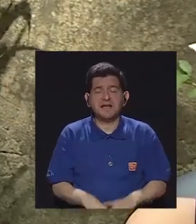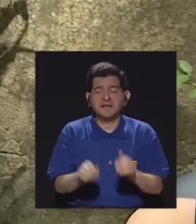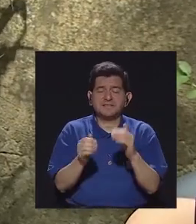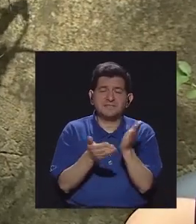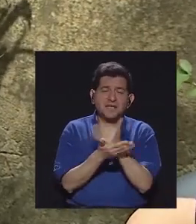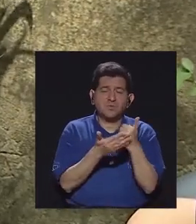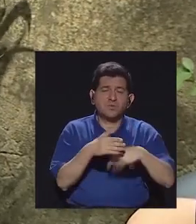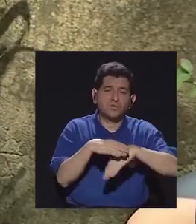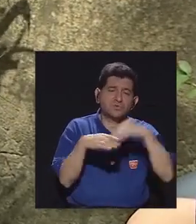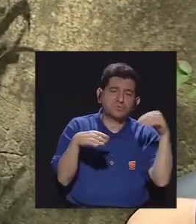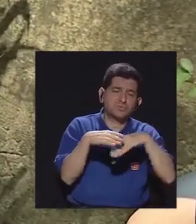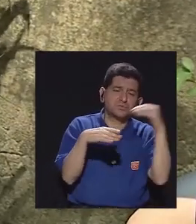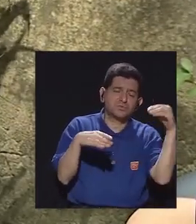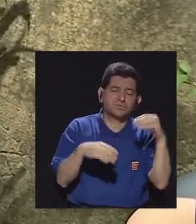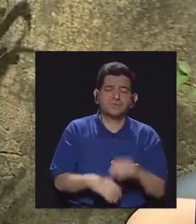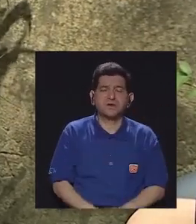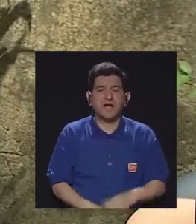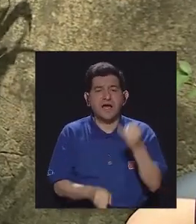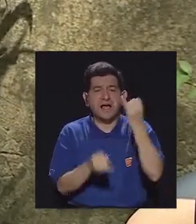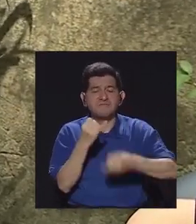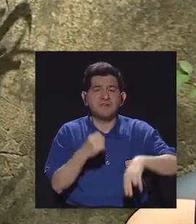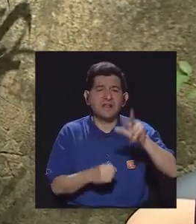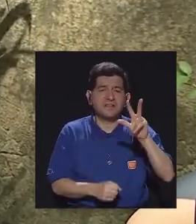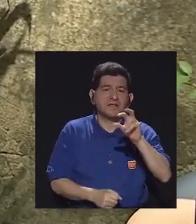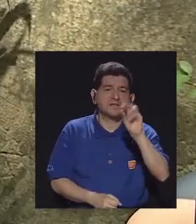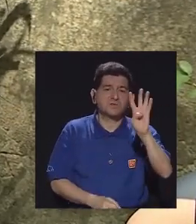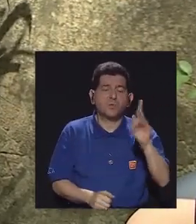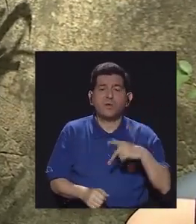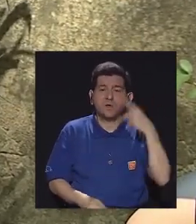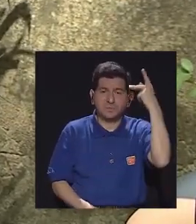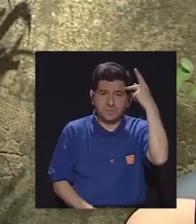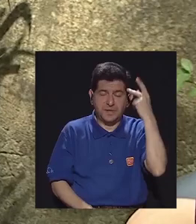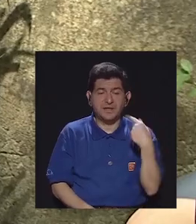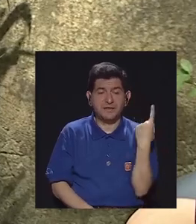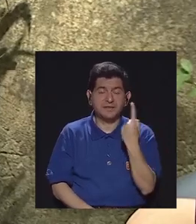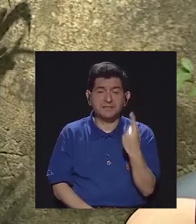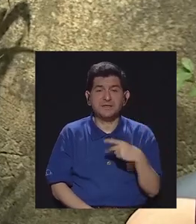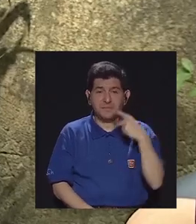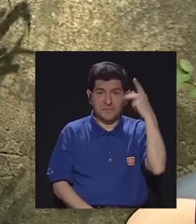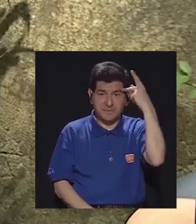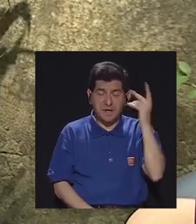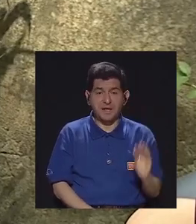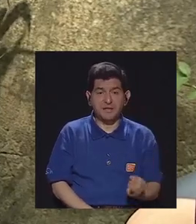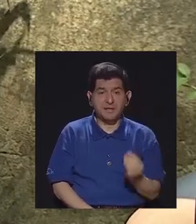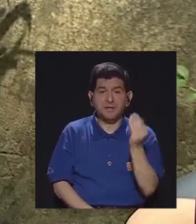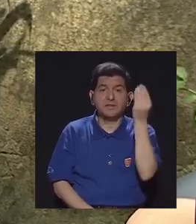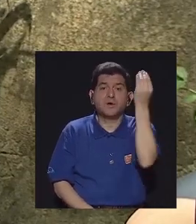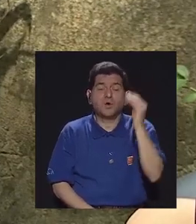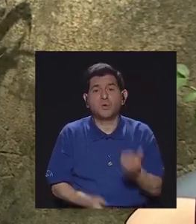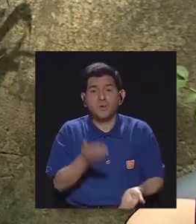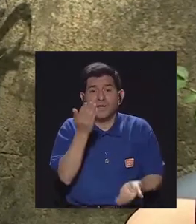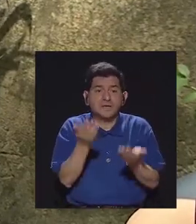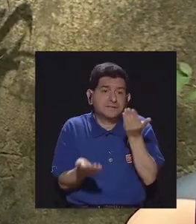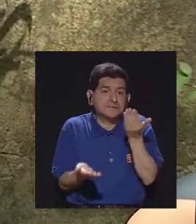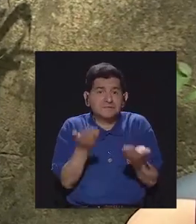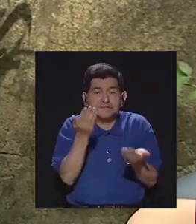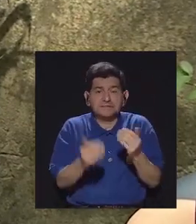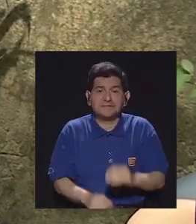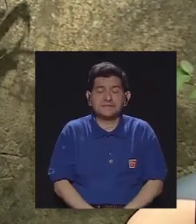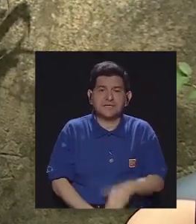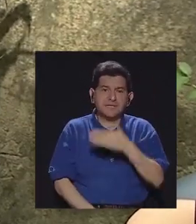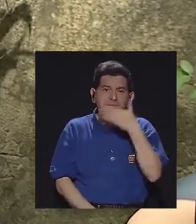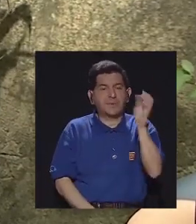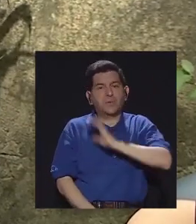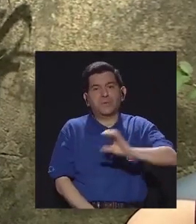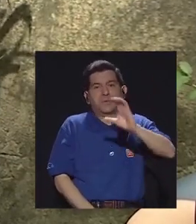¿verdad? Y terminan 3-4 padres y siempre son los papás de los chicos que son